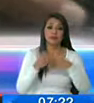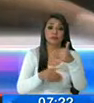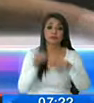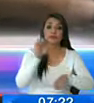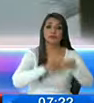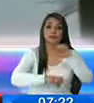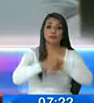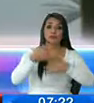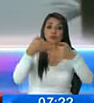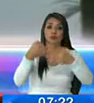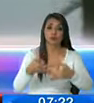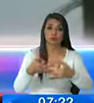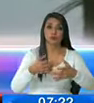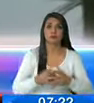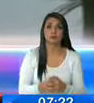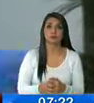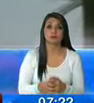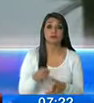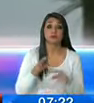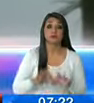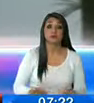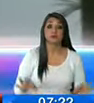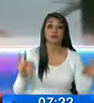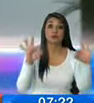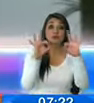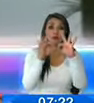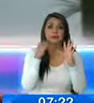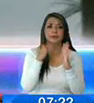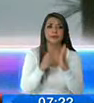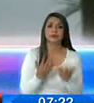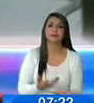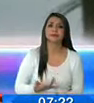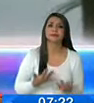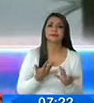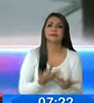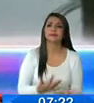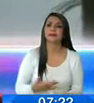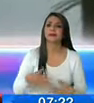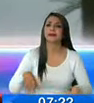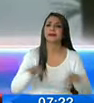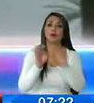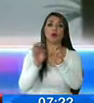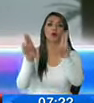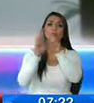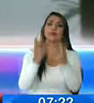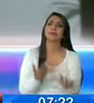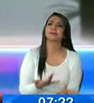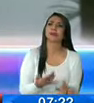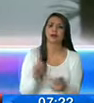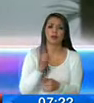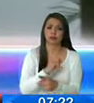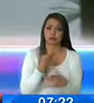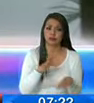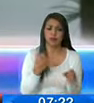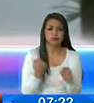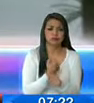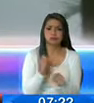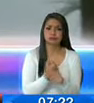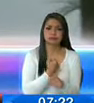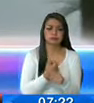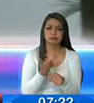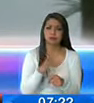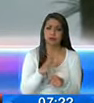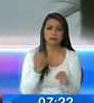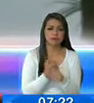de evaluación. Esto es relevante porque no se está esperando la participación de Naciones Unidas para definir el trabajo. Estamos muy conscientes de